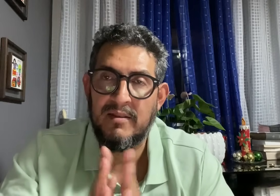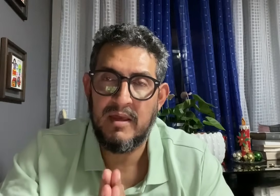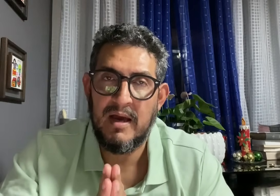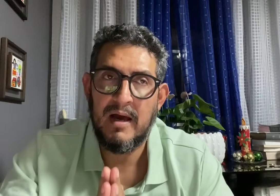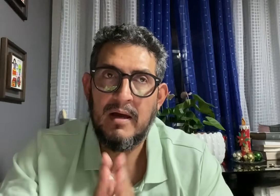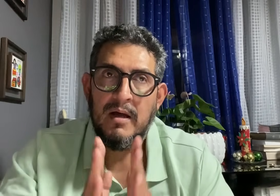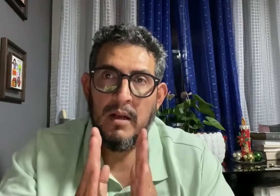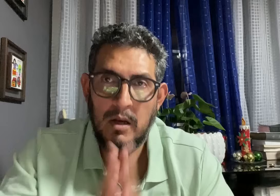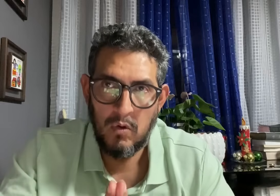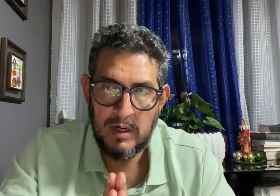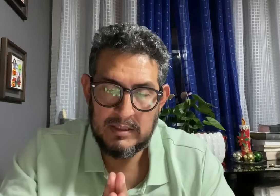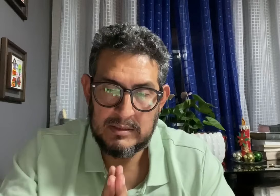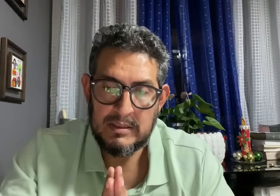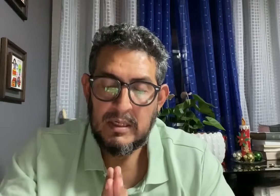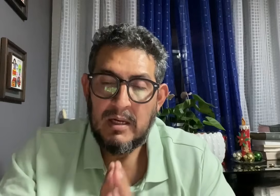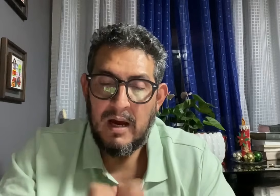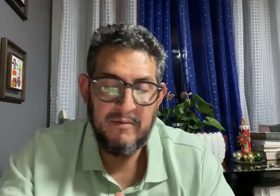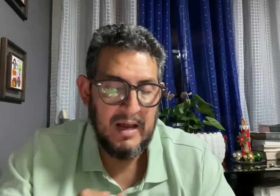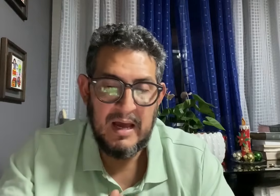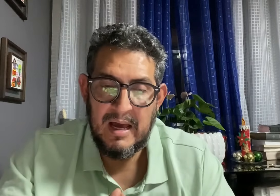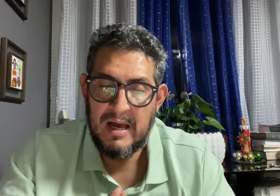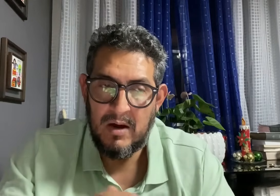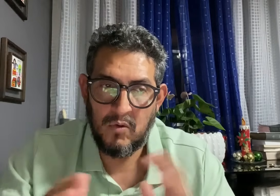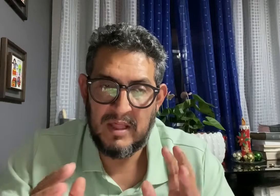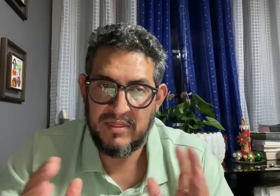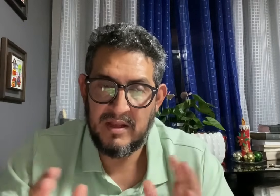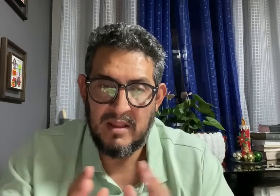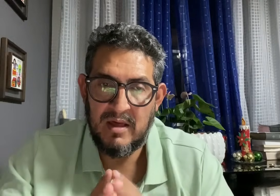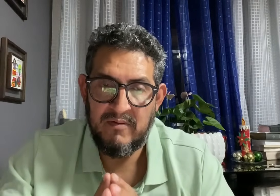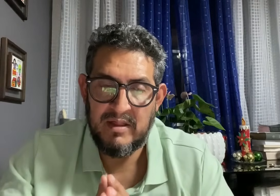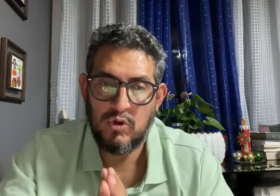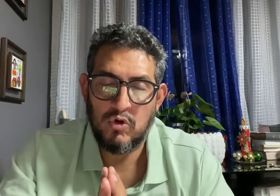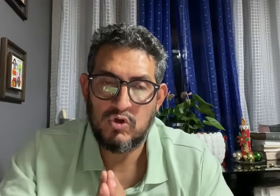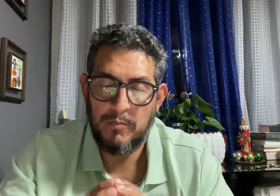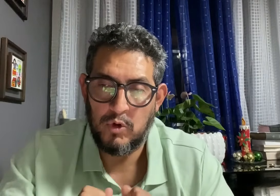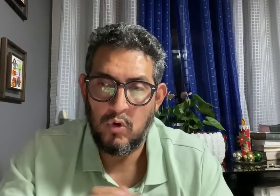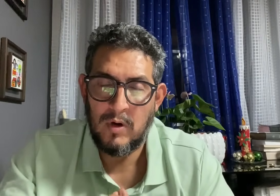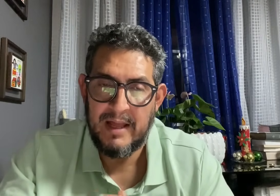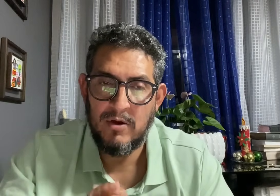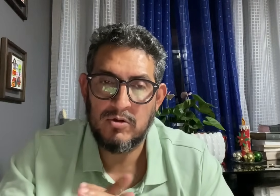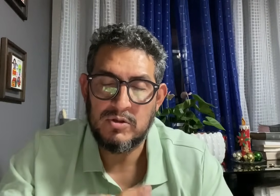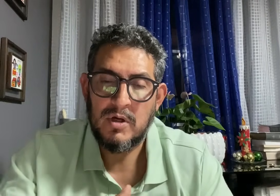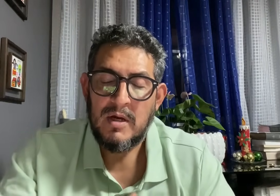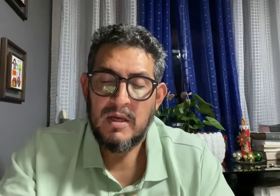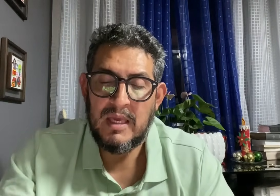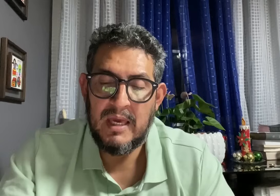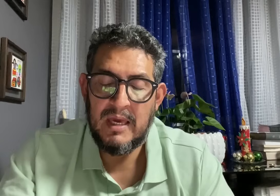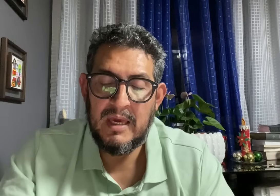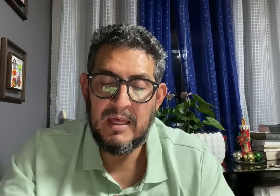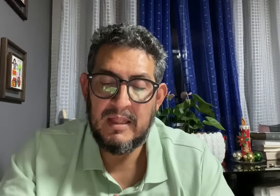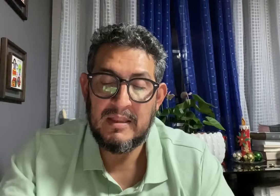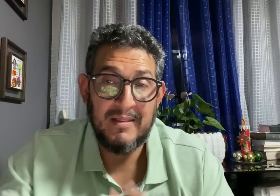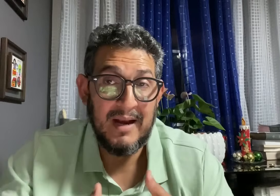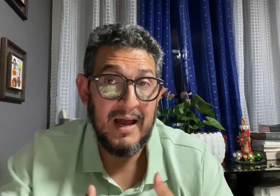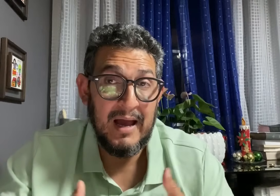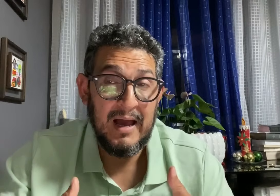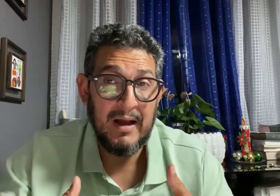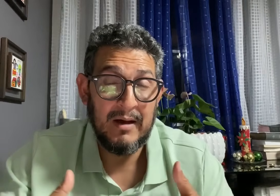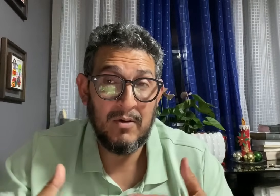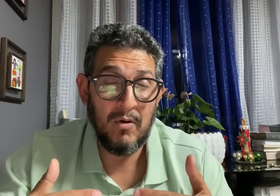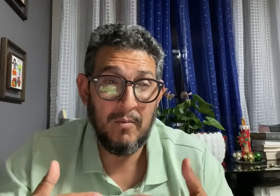el día lunes. Habrá una serie de eventos protocolarios que